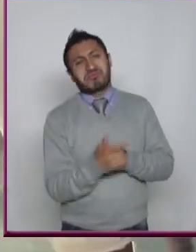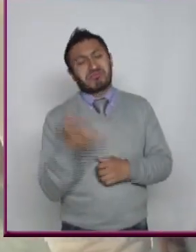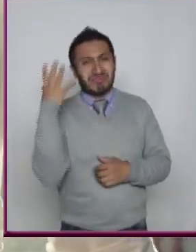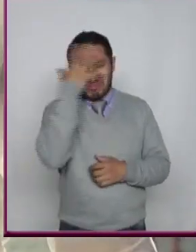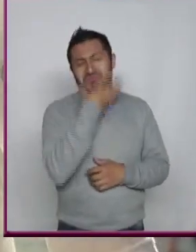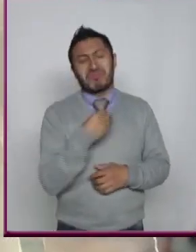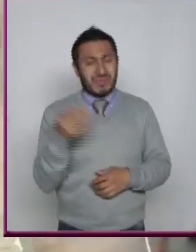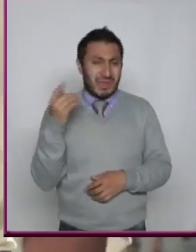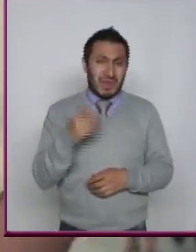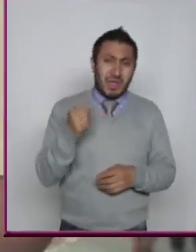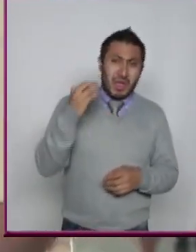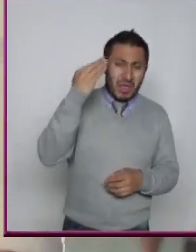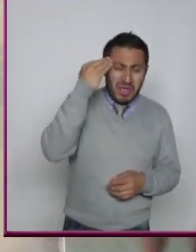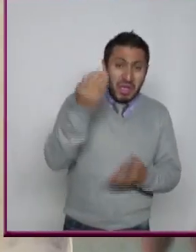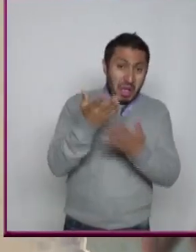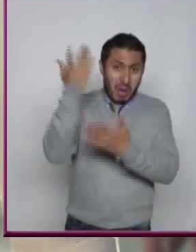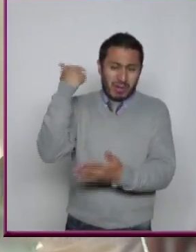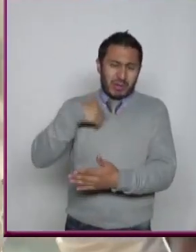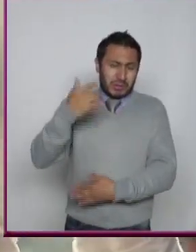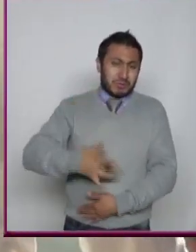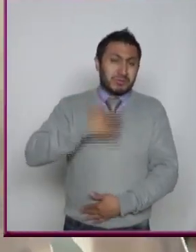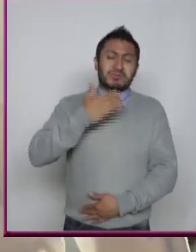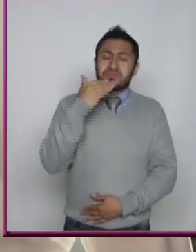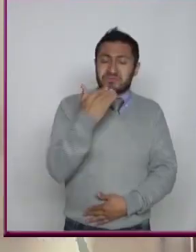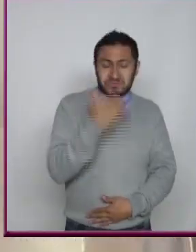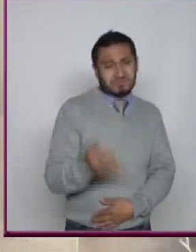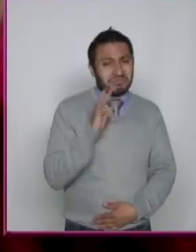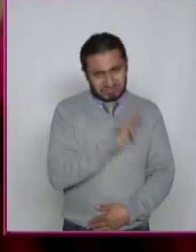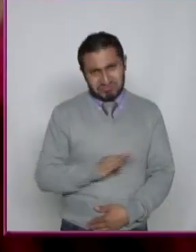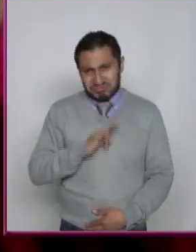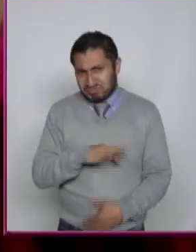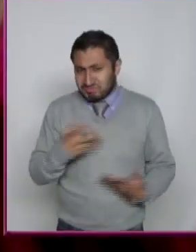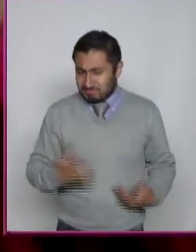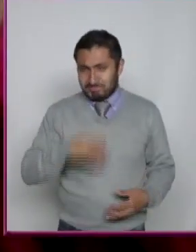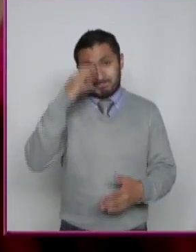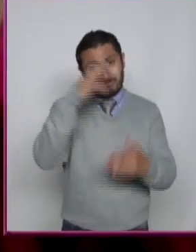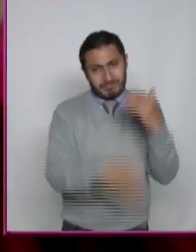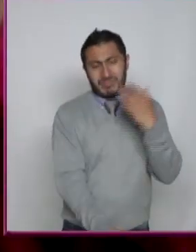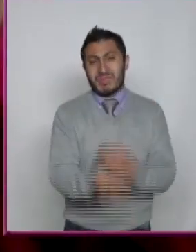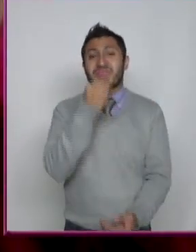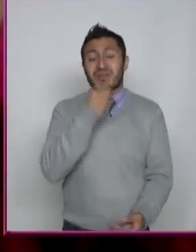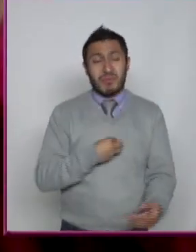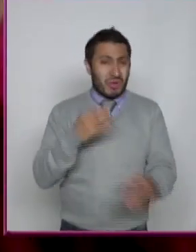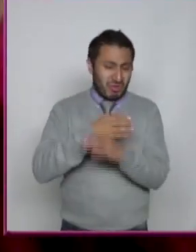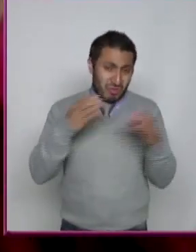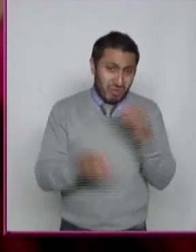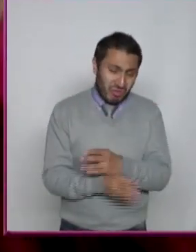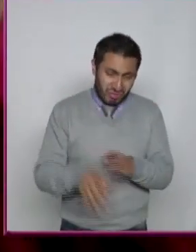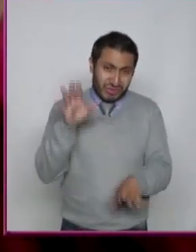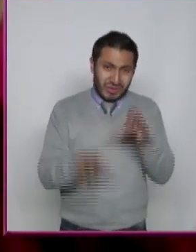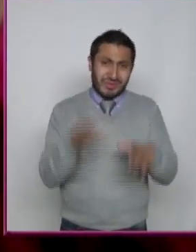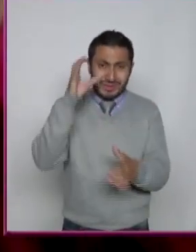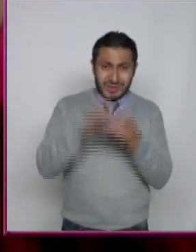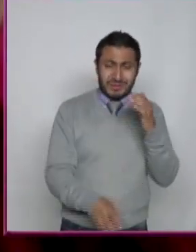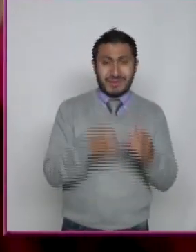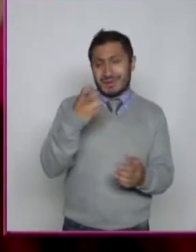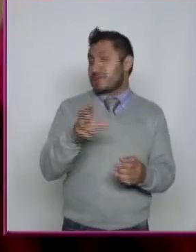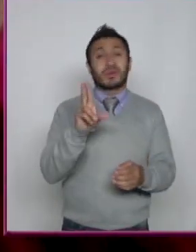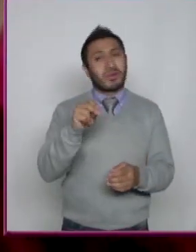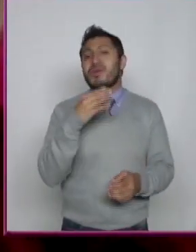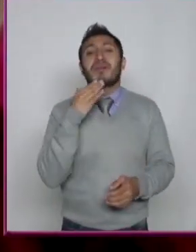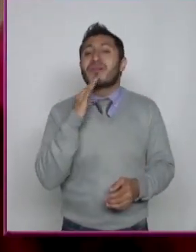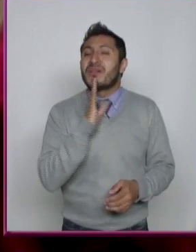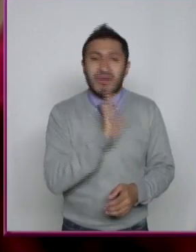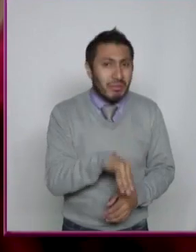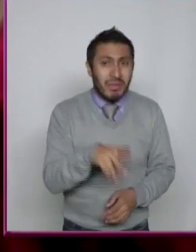recuerdo de un momento en el que me sentí muy bien, muy feliz y que terminó, porque las cosas a veces tienen que terminar y eso no está mal, ¿no?